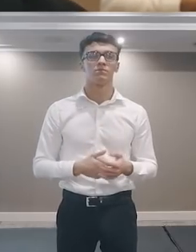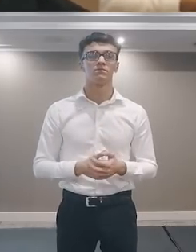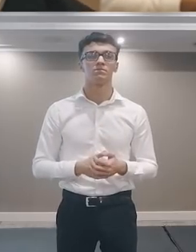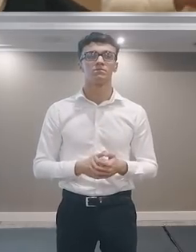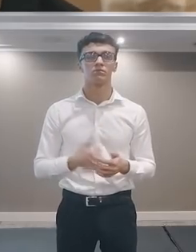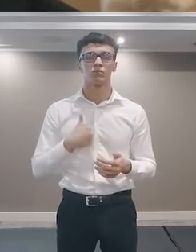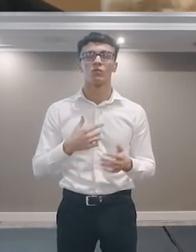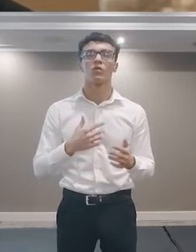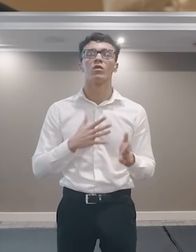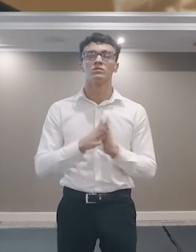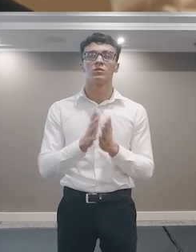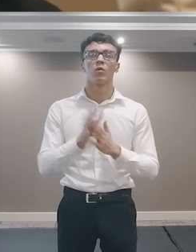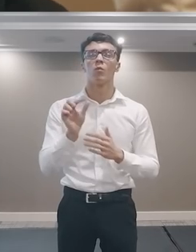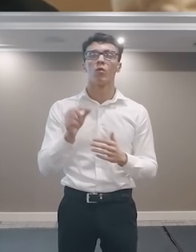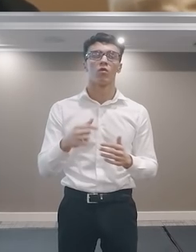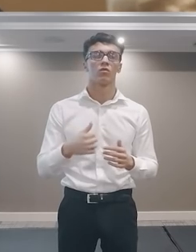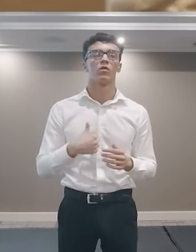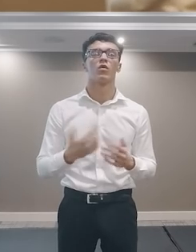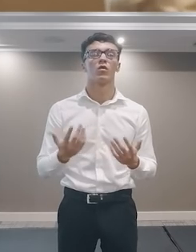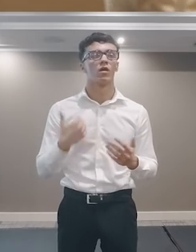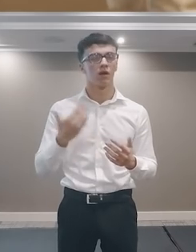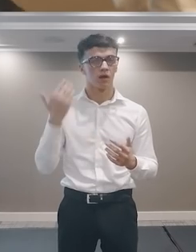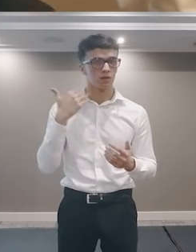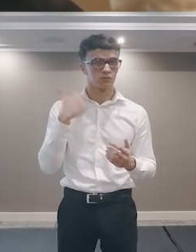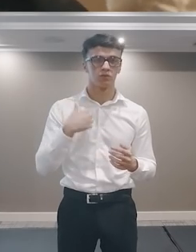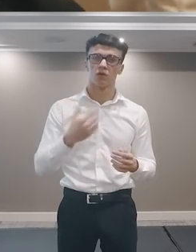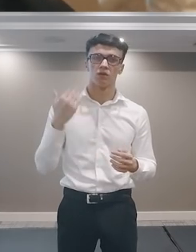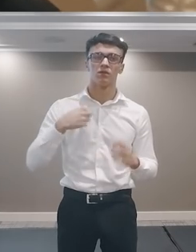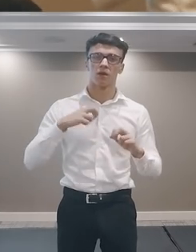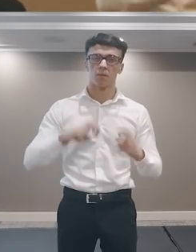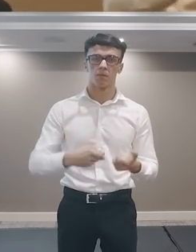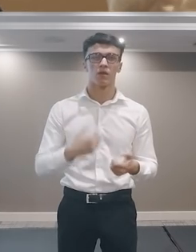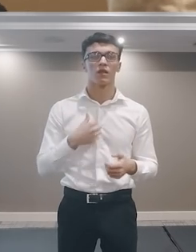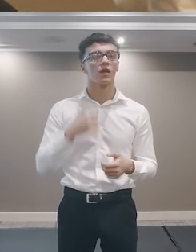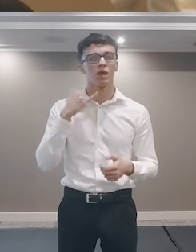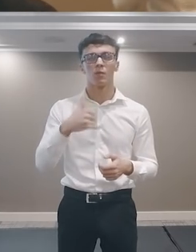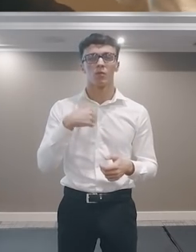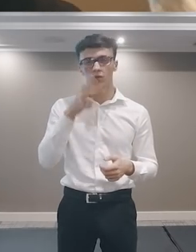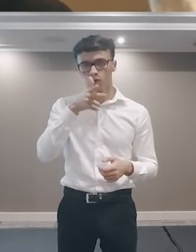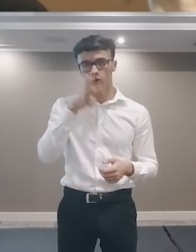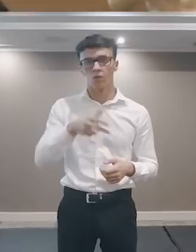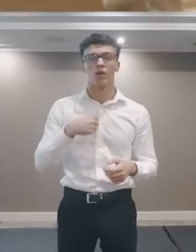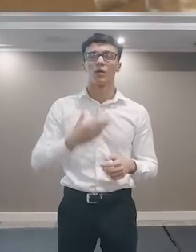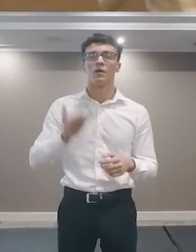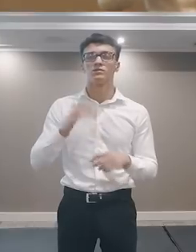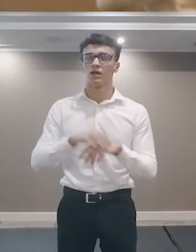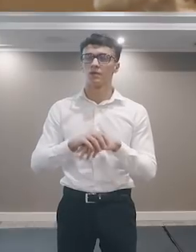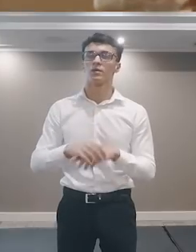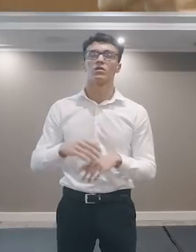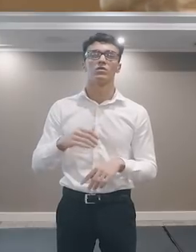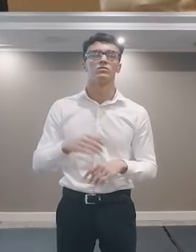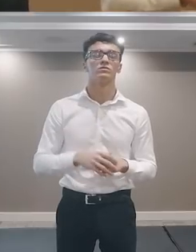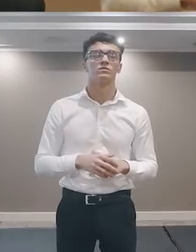poquito mi experiencia que es lo que yo hice yo nada más empezar entre ellas de llame a rocío amigos javi a javi también le ame